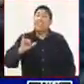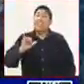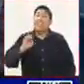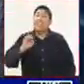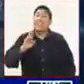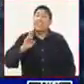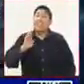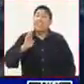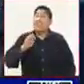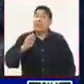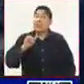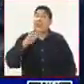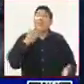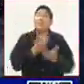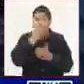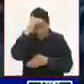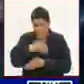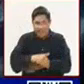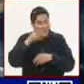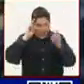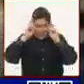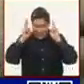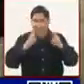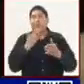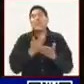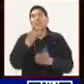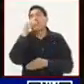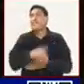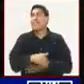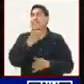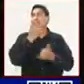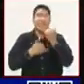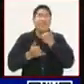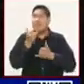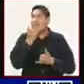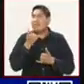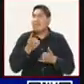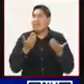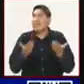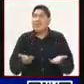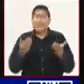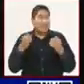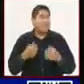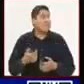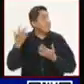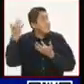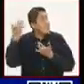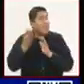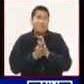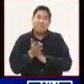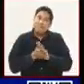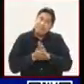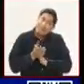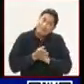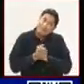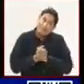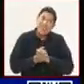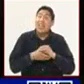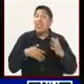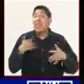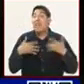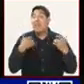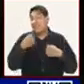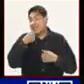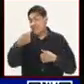Hola, Jeremy, ¿qué tal? ¿Cómo estás? Buenas noches. Hola, muy buenas noches a todo el público, a usted, a todo el arte. Bueno, muy feliz de